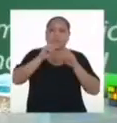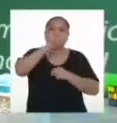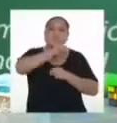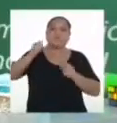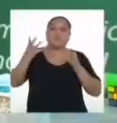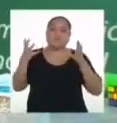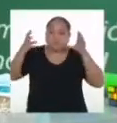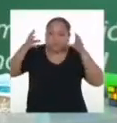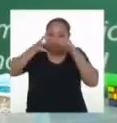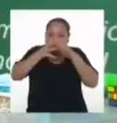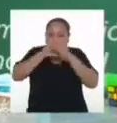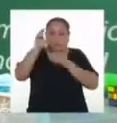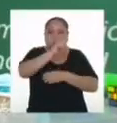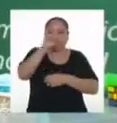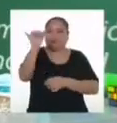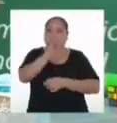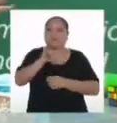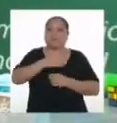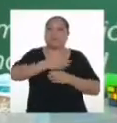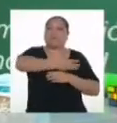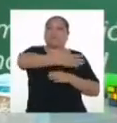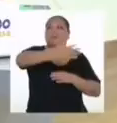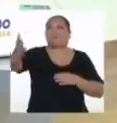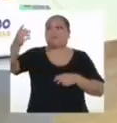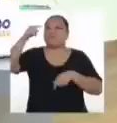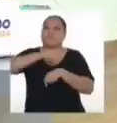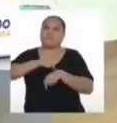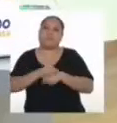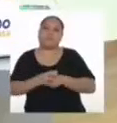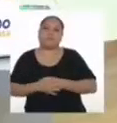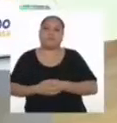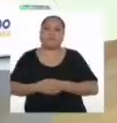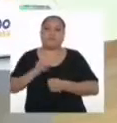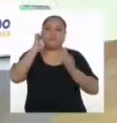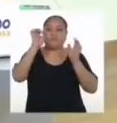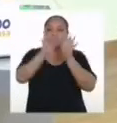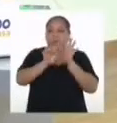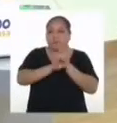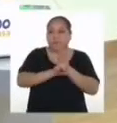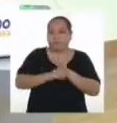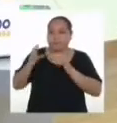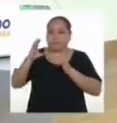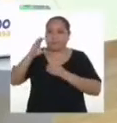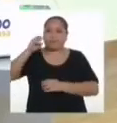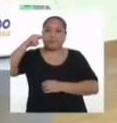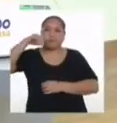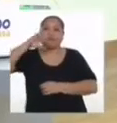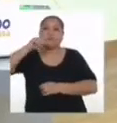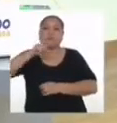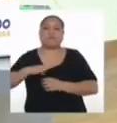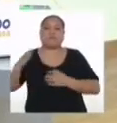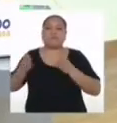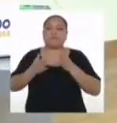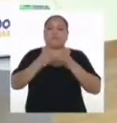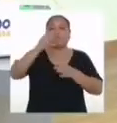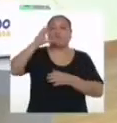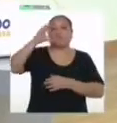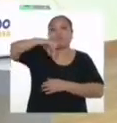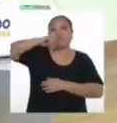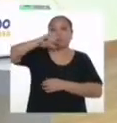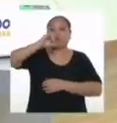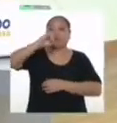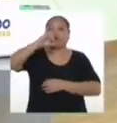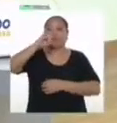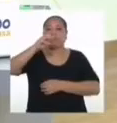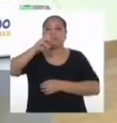y esta centralidad no va a ser la misma a lo largo de todo el territorio. Por ejemplo, las cuencas ubicadas en la región hidrográfica del Pacífico o